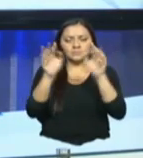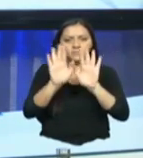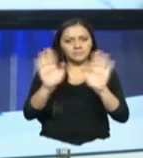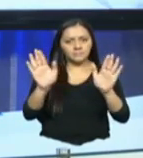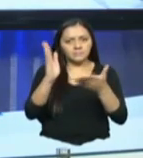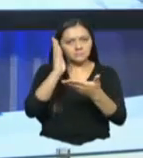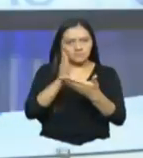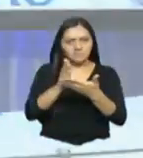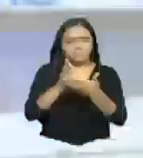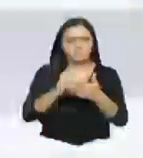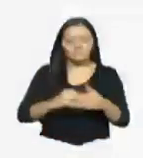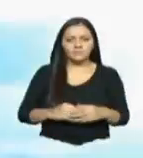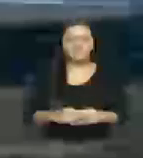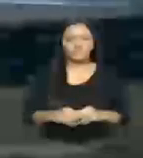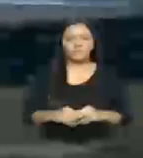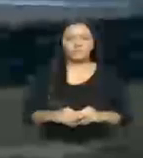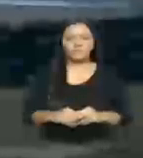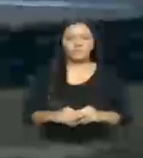naciones.